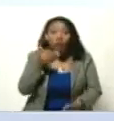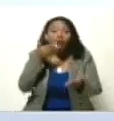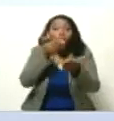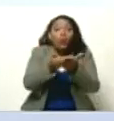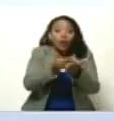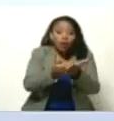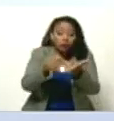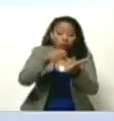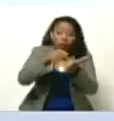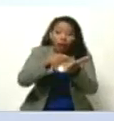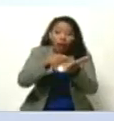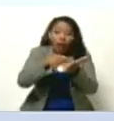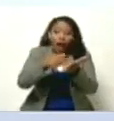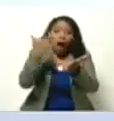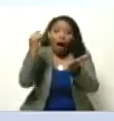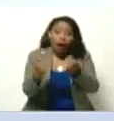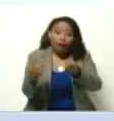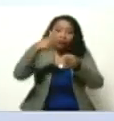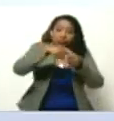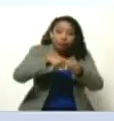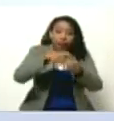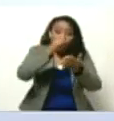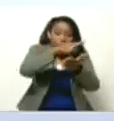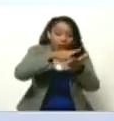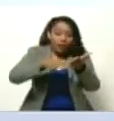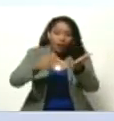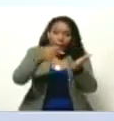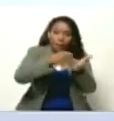quede registrada en la lista.